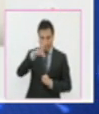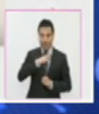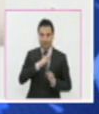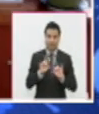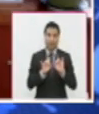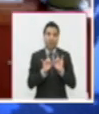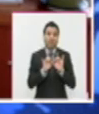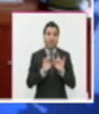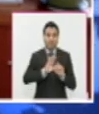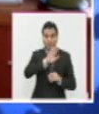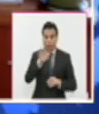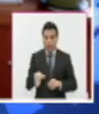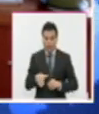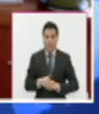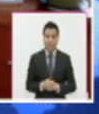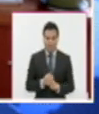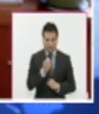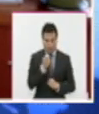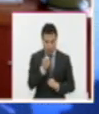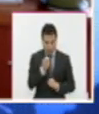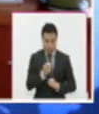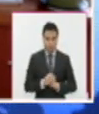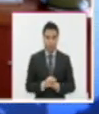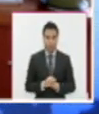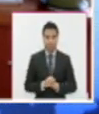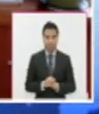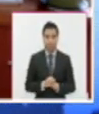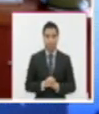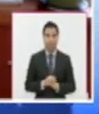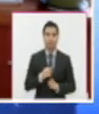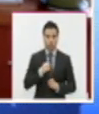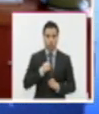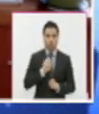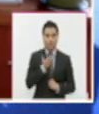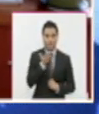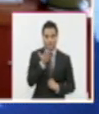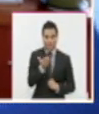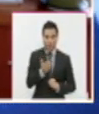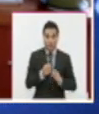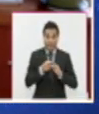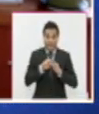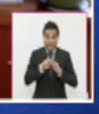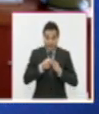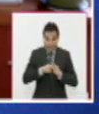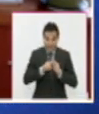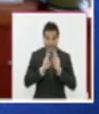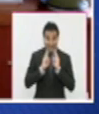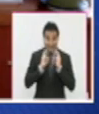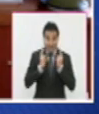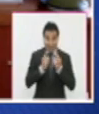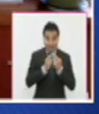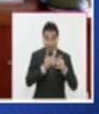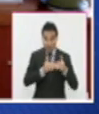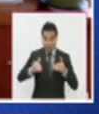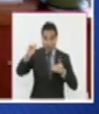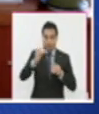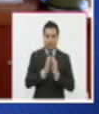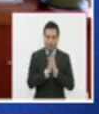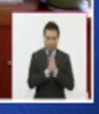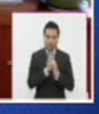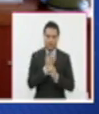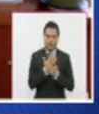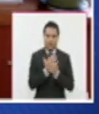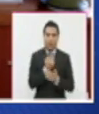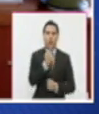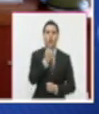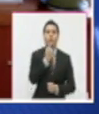decir, sí. Yo creo que ha habido un enorme cambio político en México que no empezó en 2018, viene de atrás, y